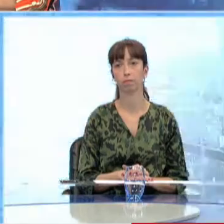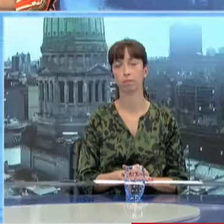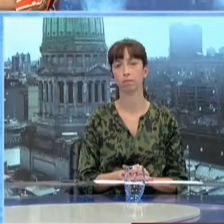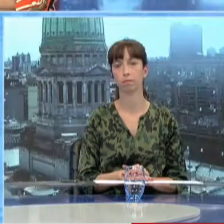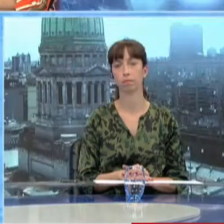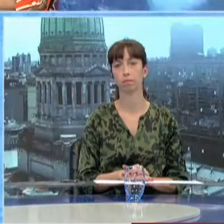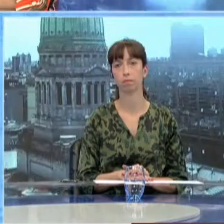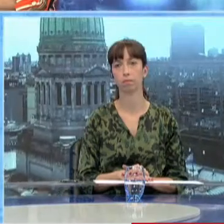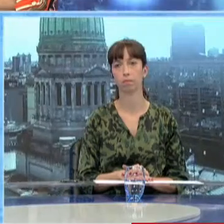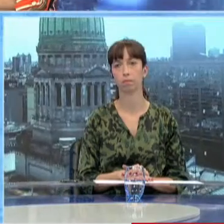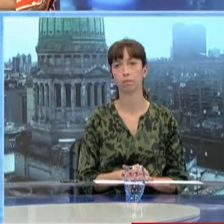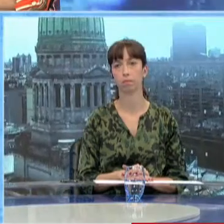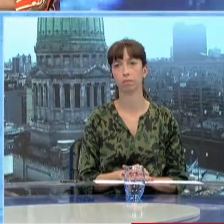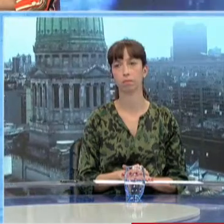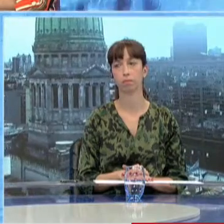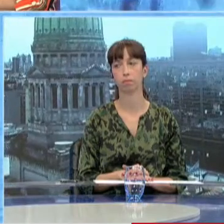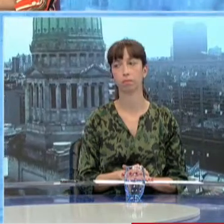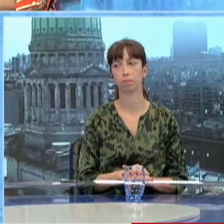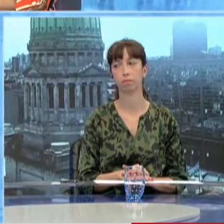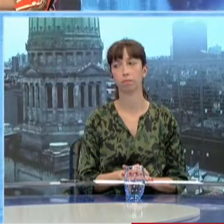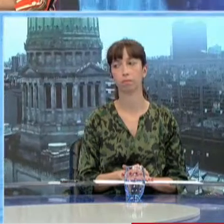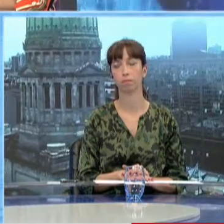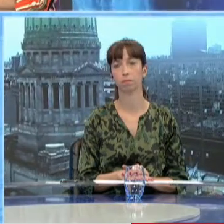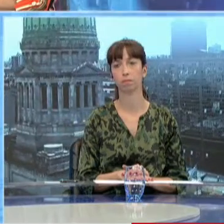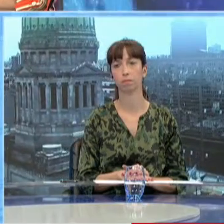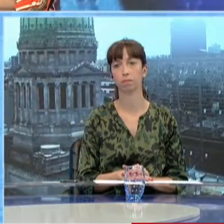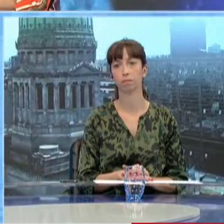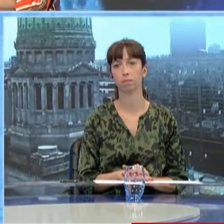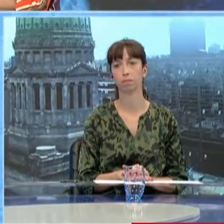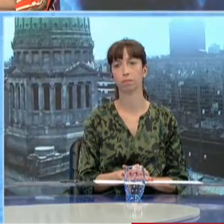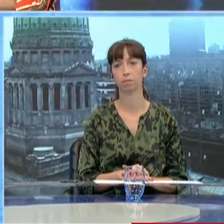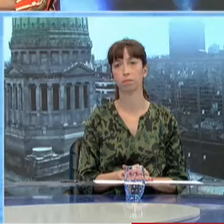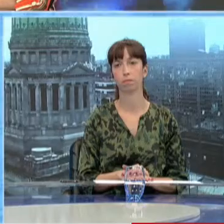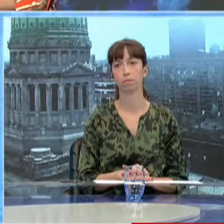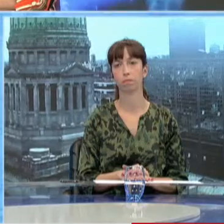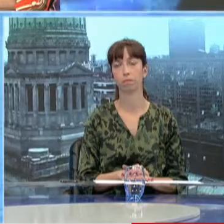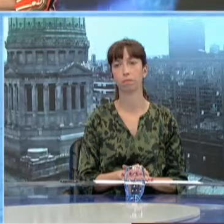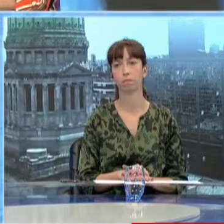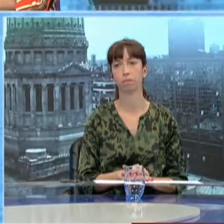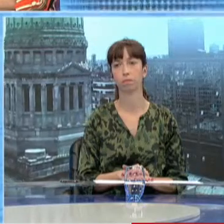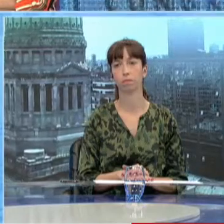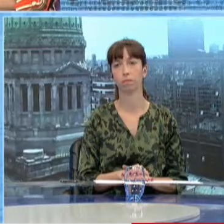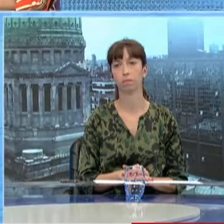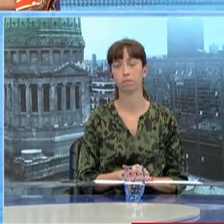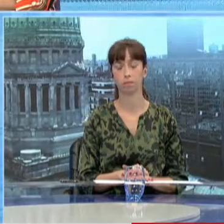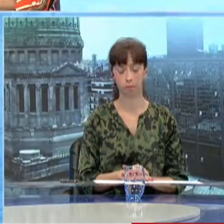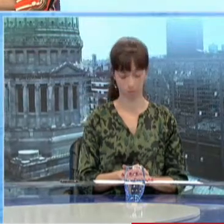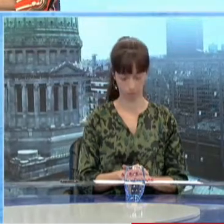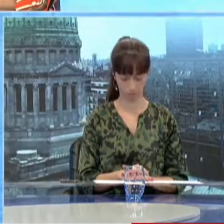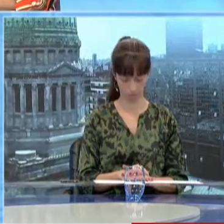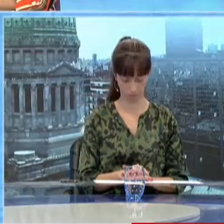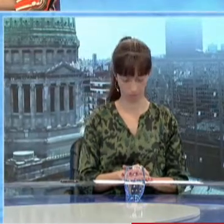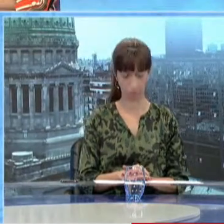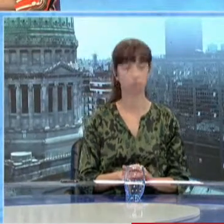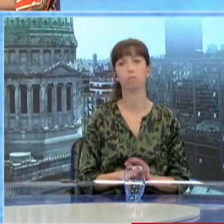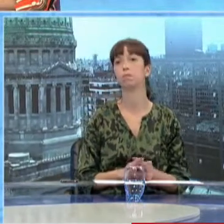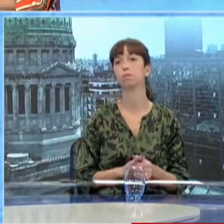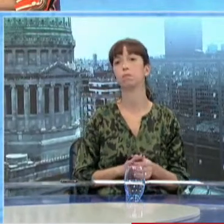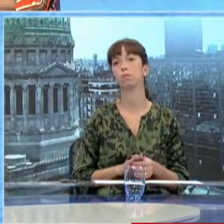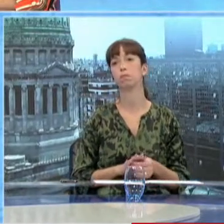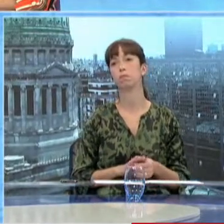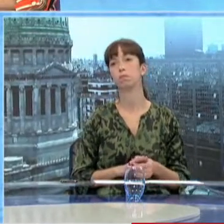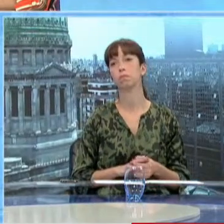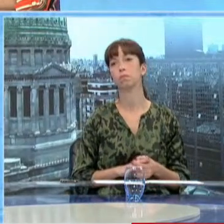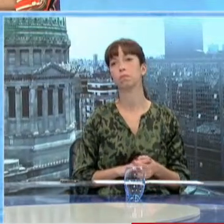Yo planteé, entre otras cosas, el tema de las universidades, planteé el tema de la relación fiscal de nación